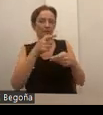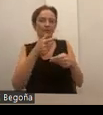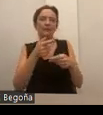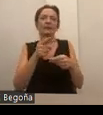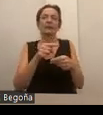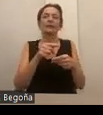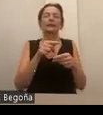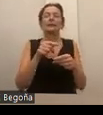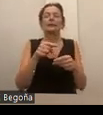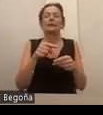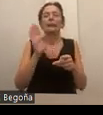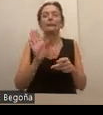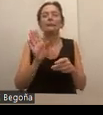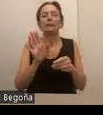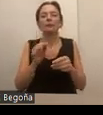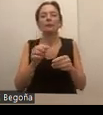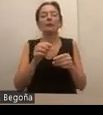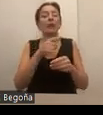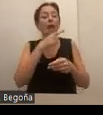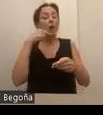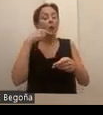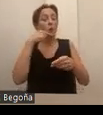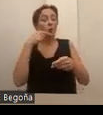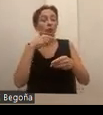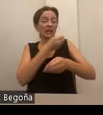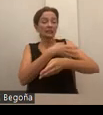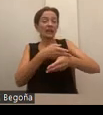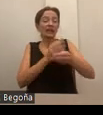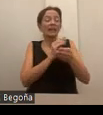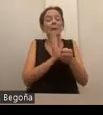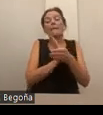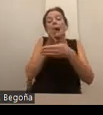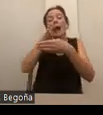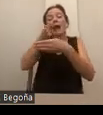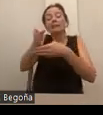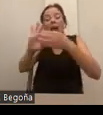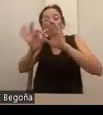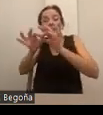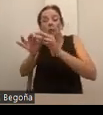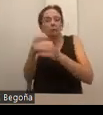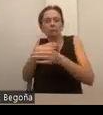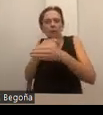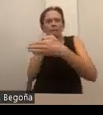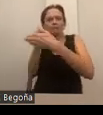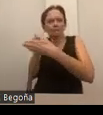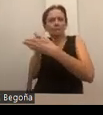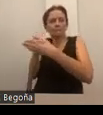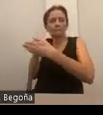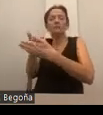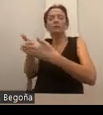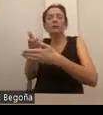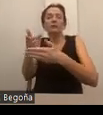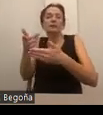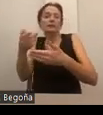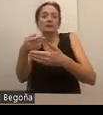glucosa en la sangre, pero que no es capaz de entrar en la célula. O sea, no nos falta glucosa, no nos falta glucosa. El problema es que no conseguimos que esta